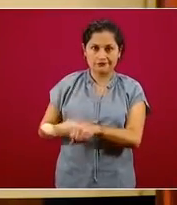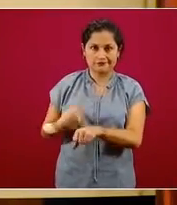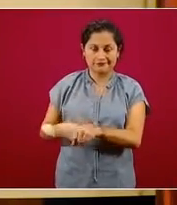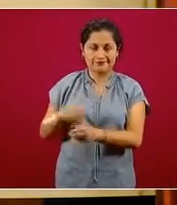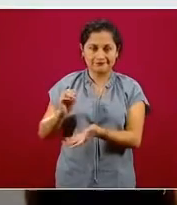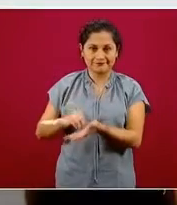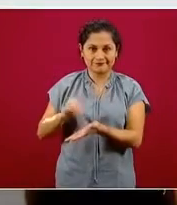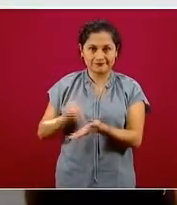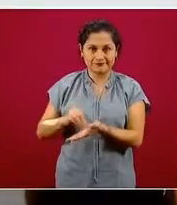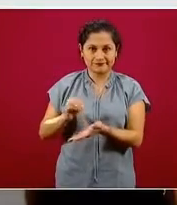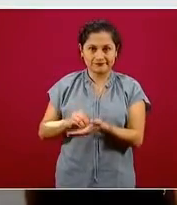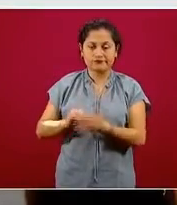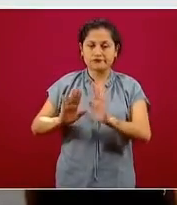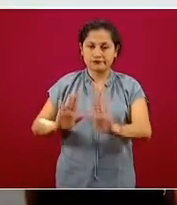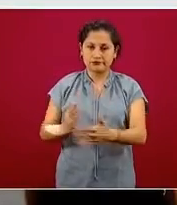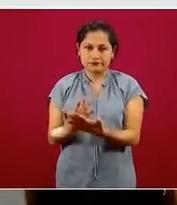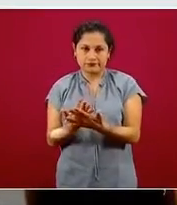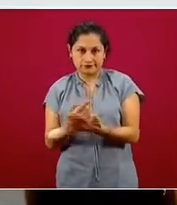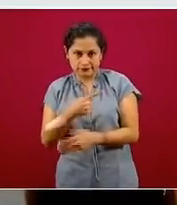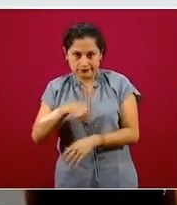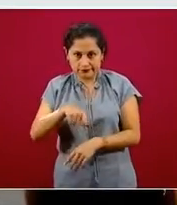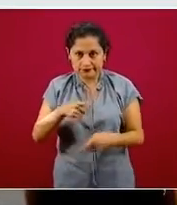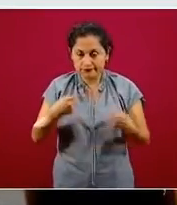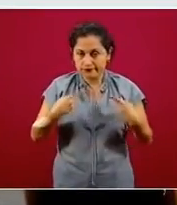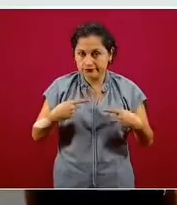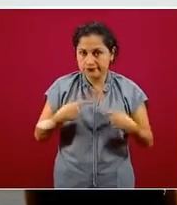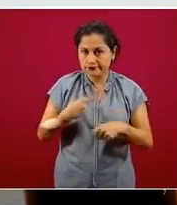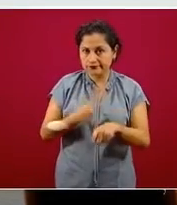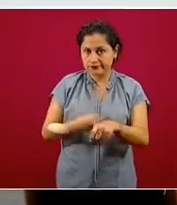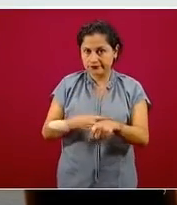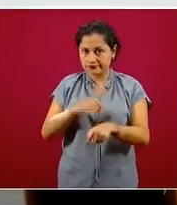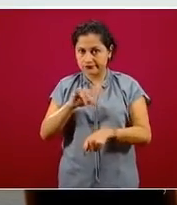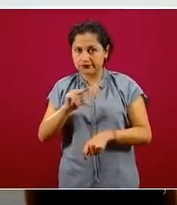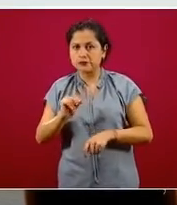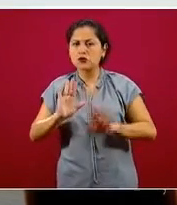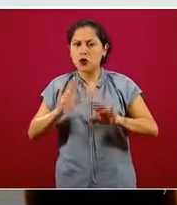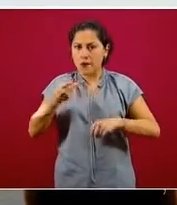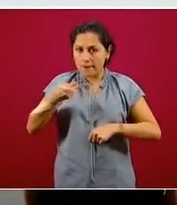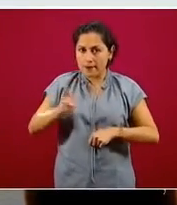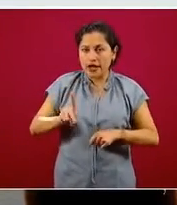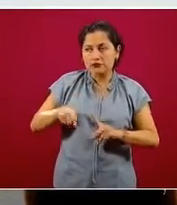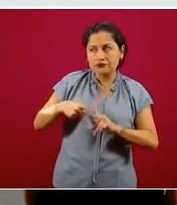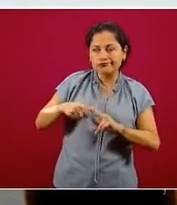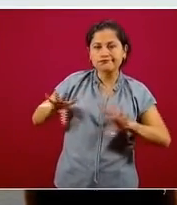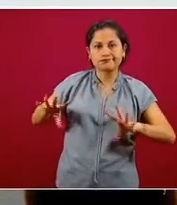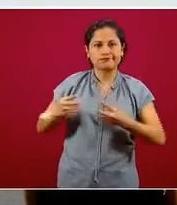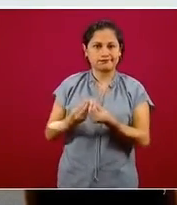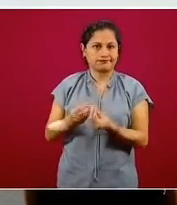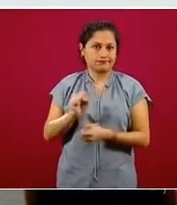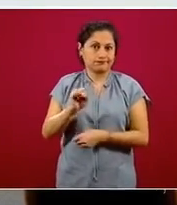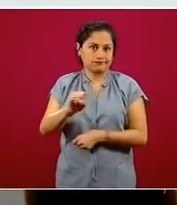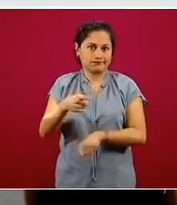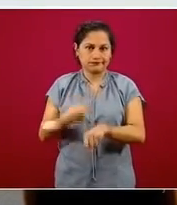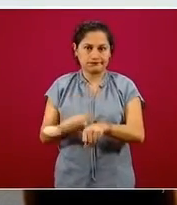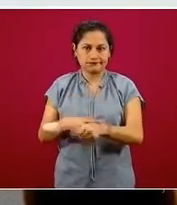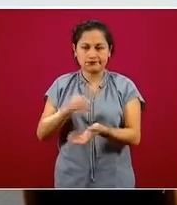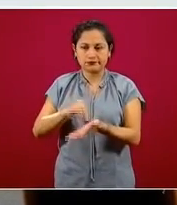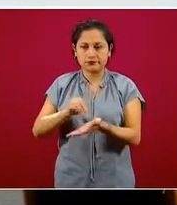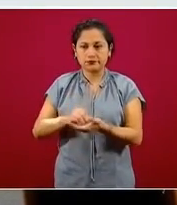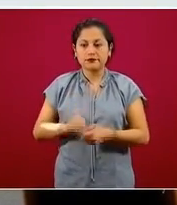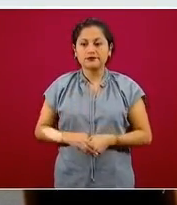veámoslo siempre con esa perspectiva. Veamos la siguiente diapositiva. Aquí tenemos las